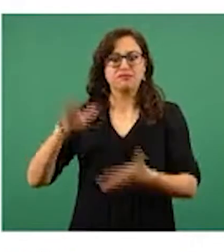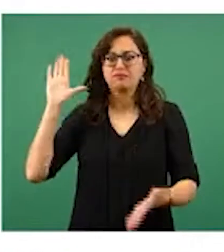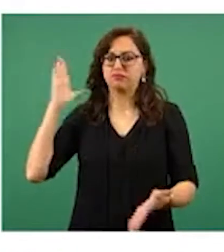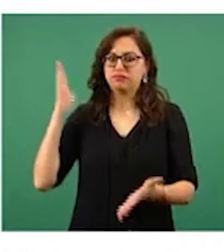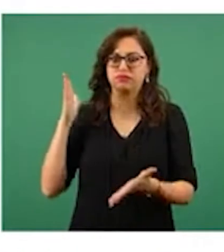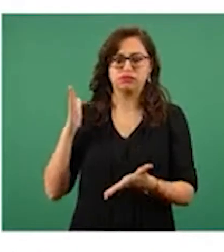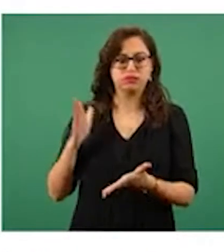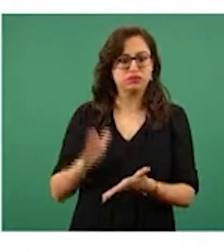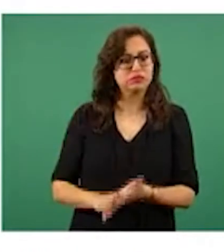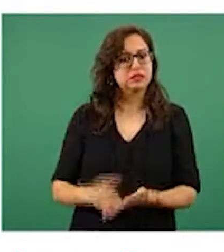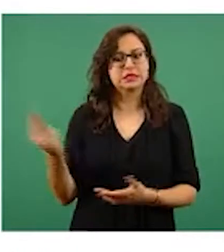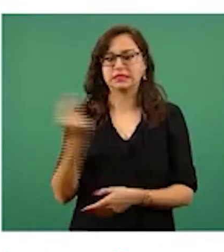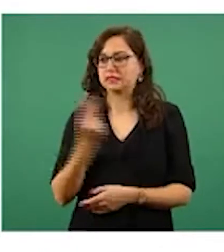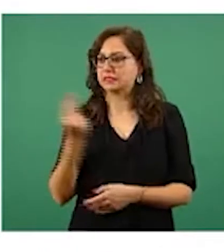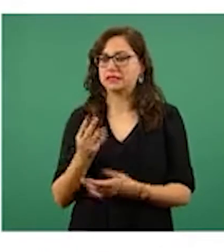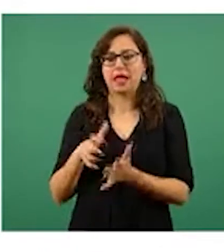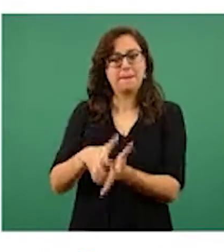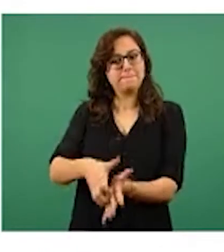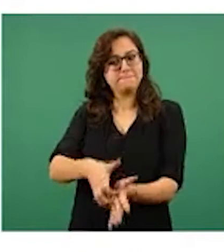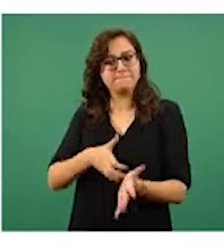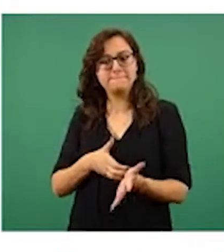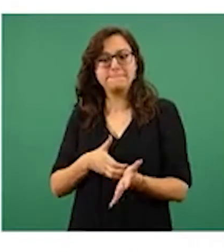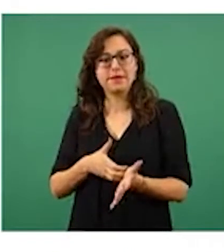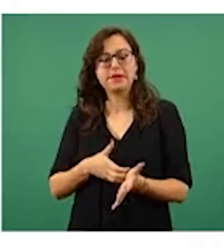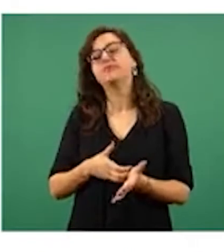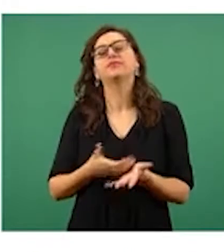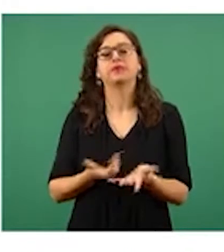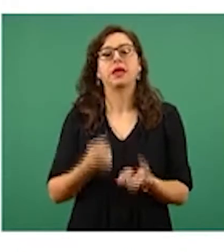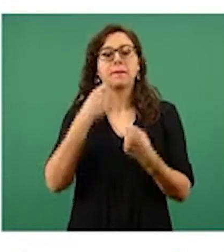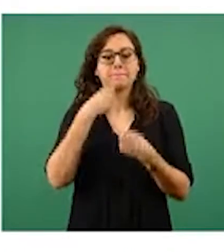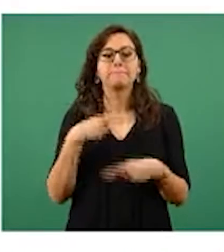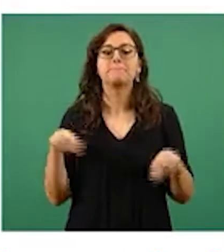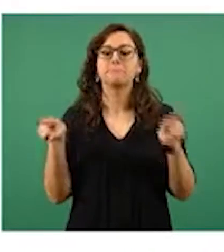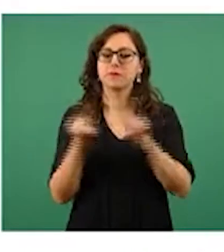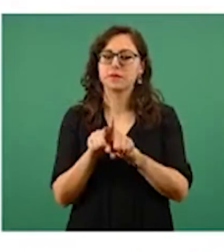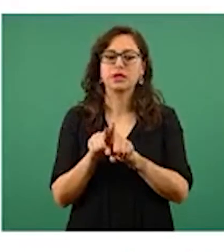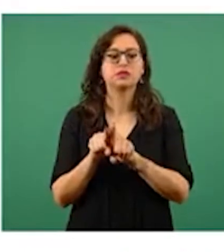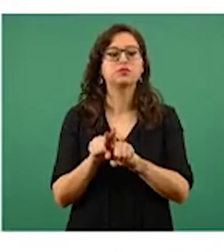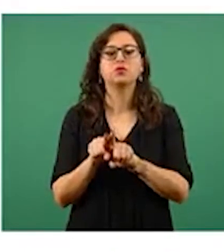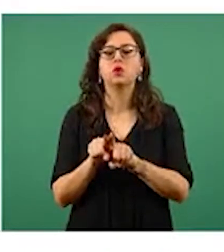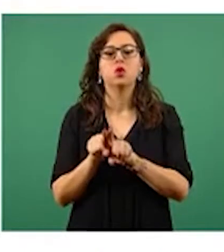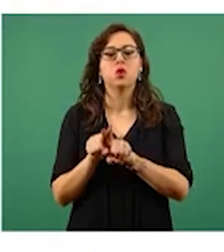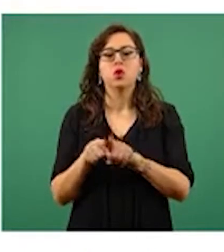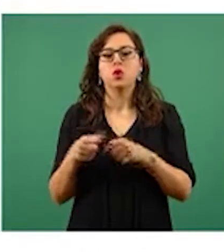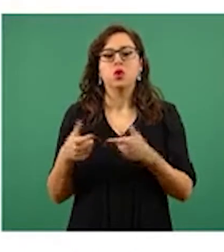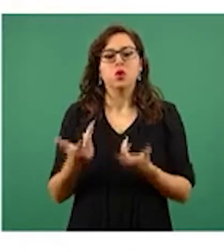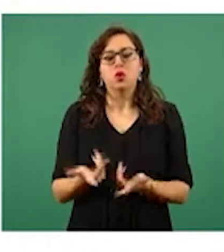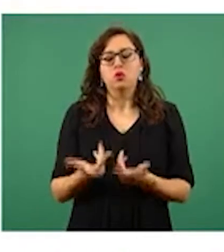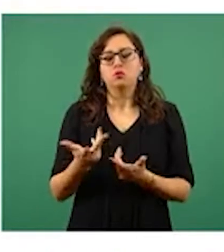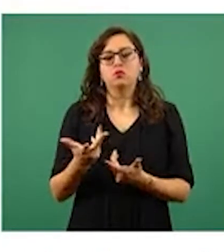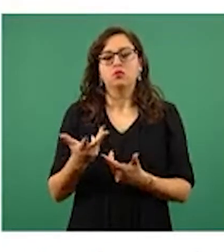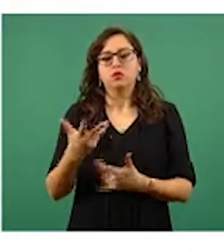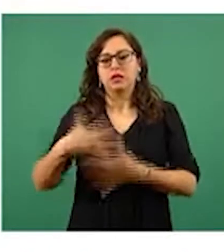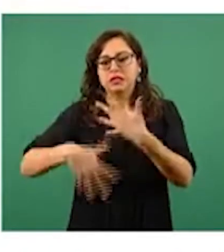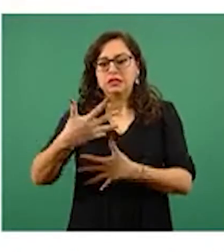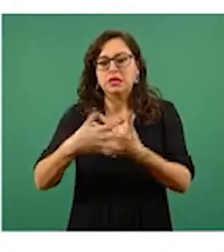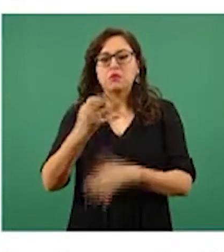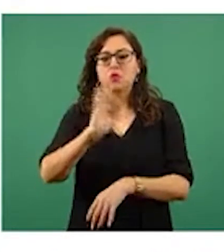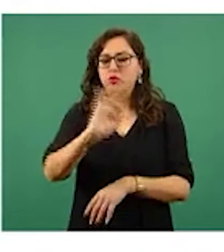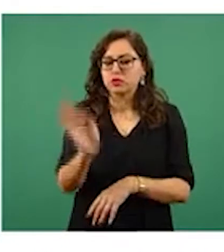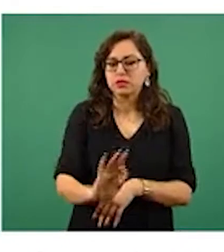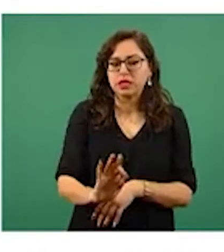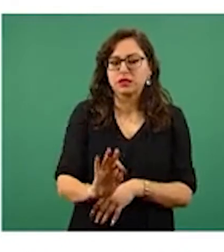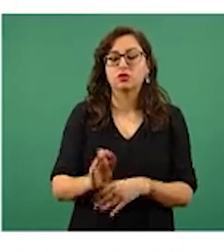millones de usuarios. El área verde igual nunca rebasó el 10%, el 15% de las entidades en